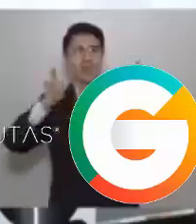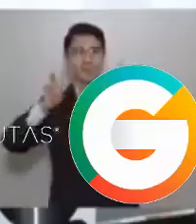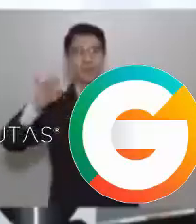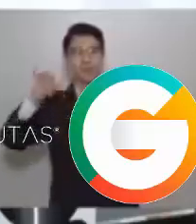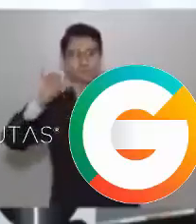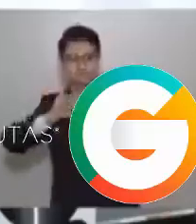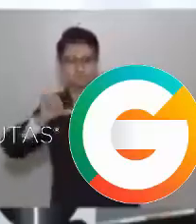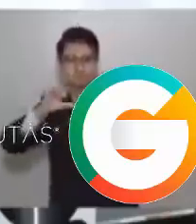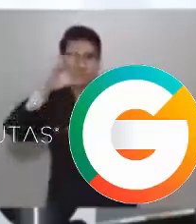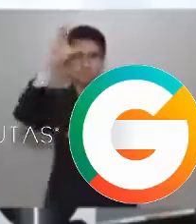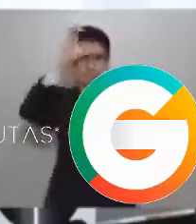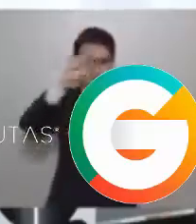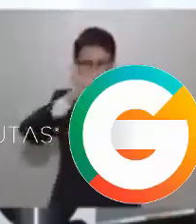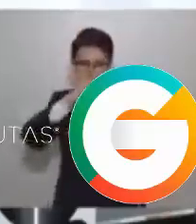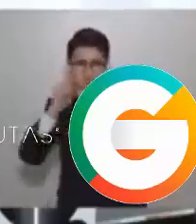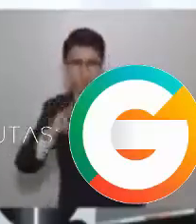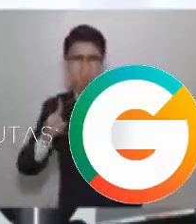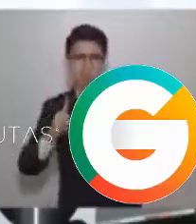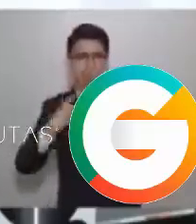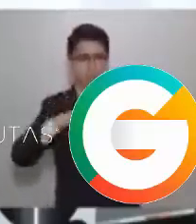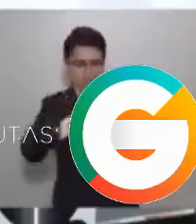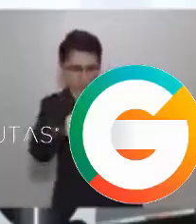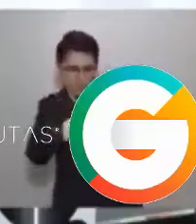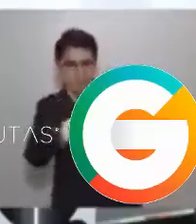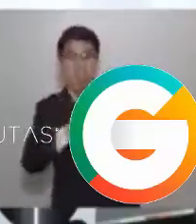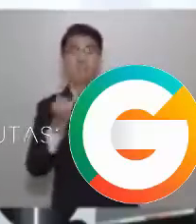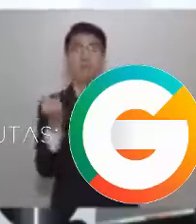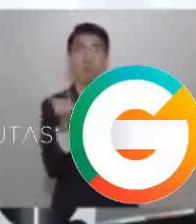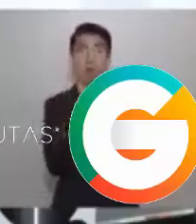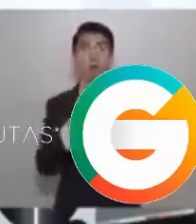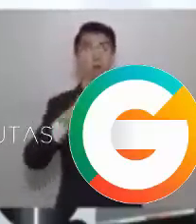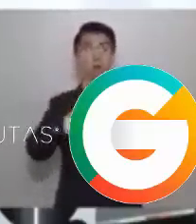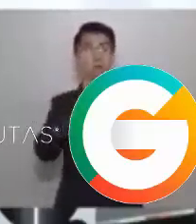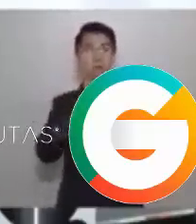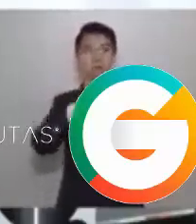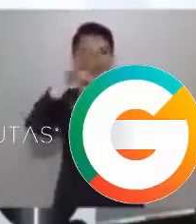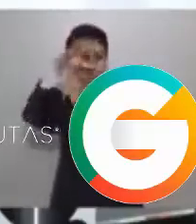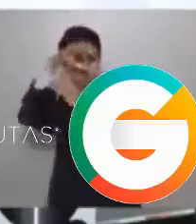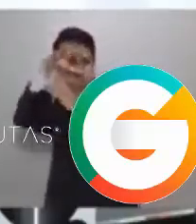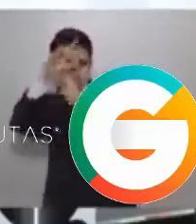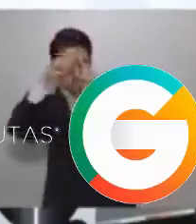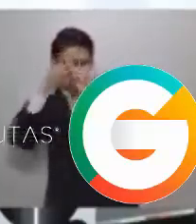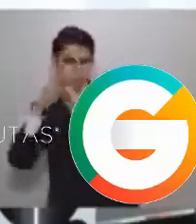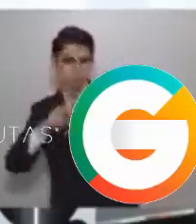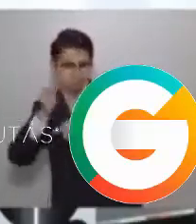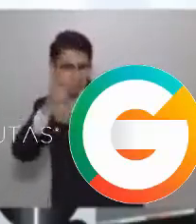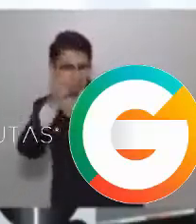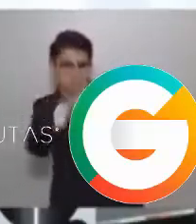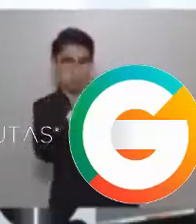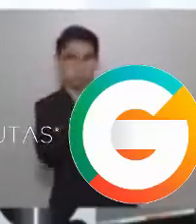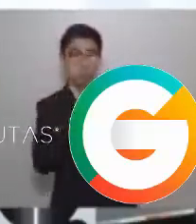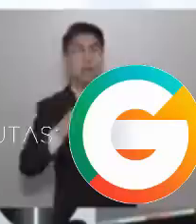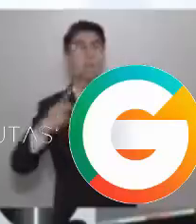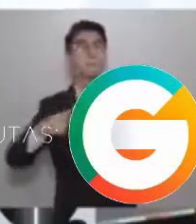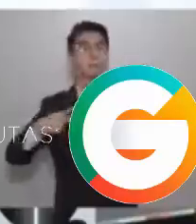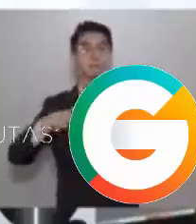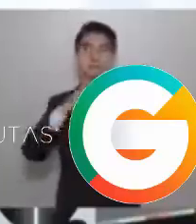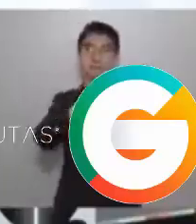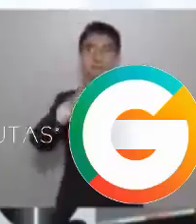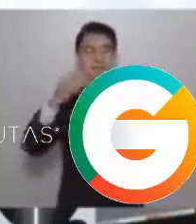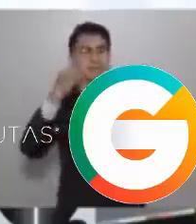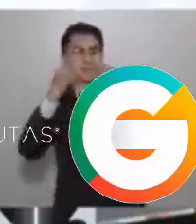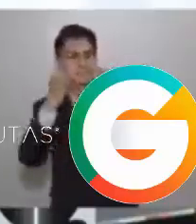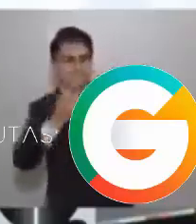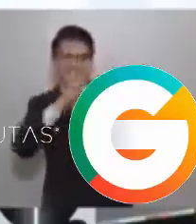información de inteligencia que nos va a servir de mucho para poder identificar a las personas que participaron en